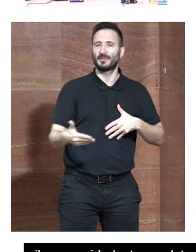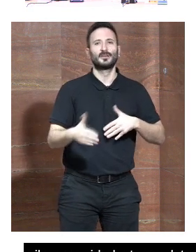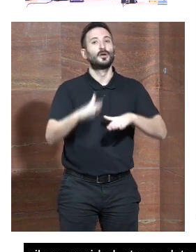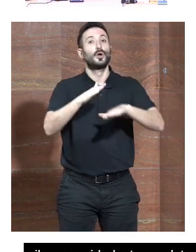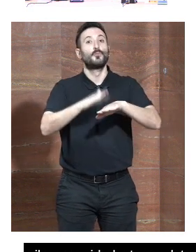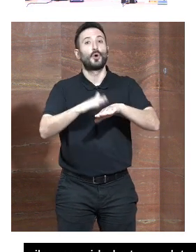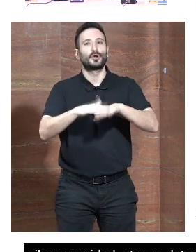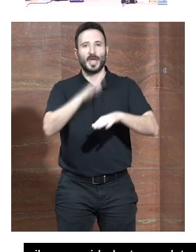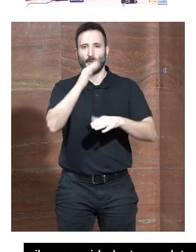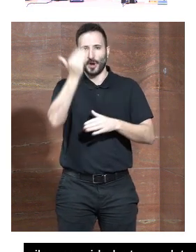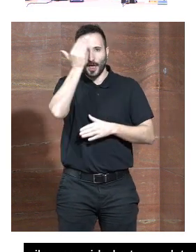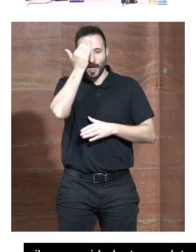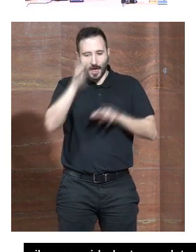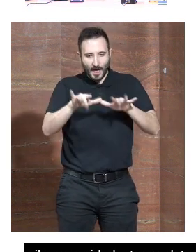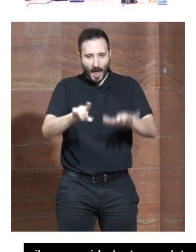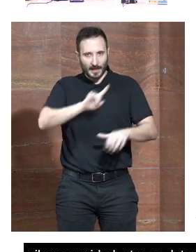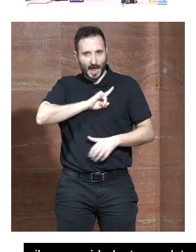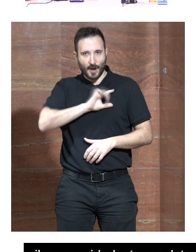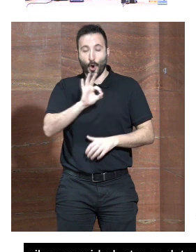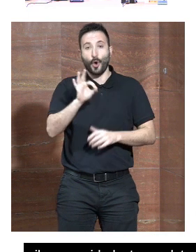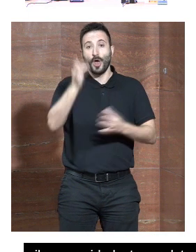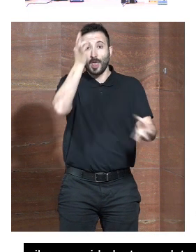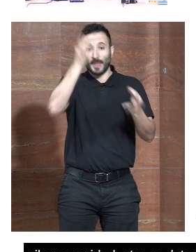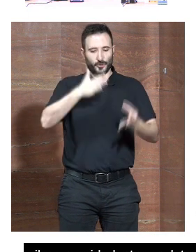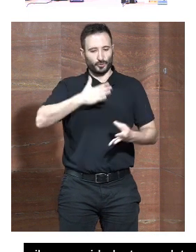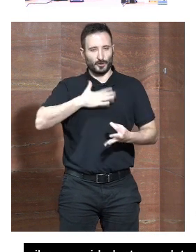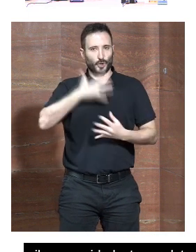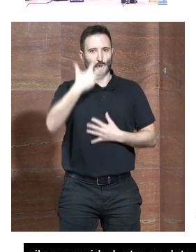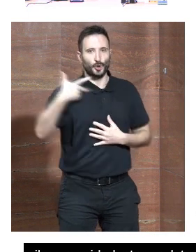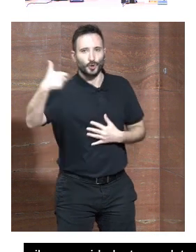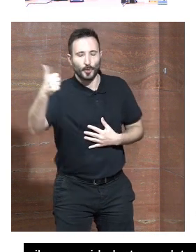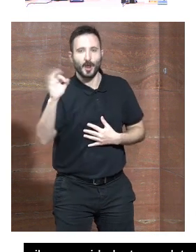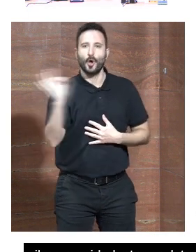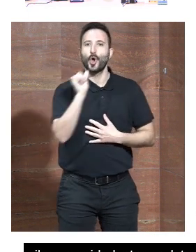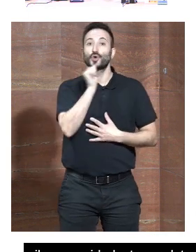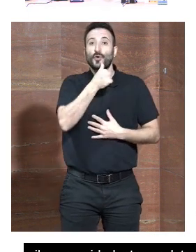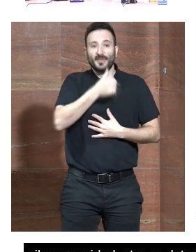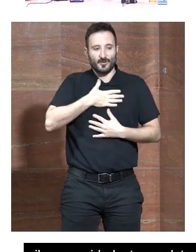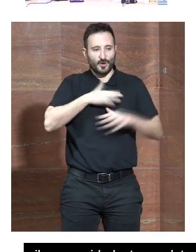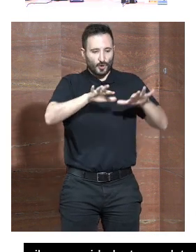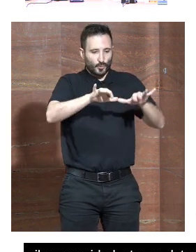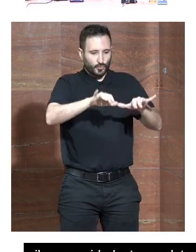nos hackean o nos roban nuestros datos o la confidencialidad de los datos